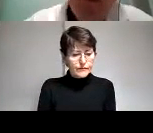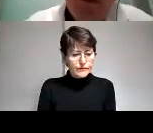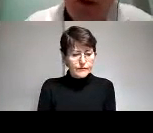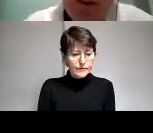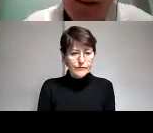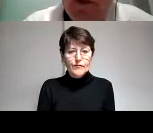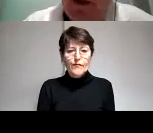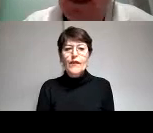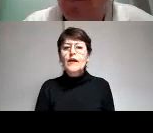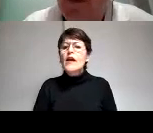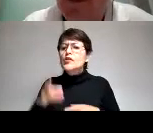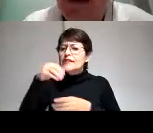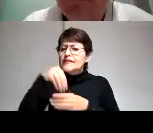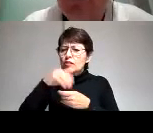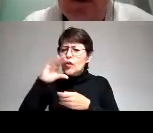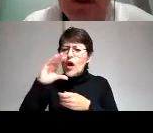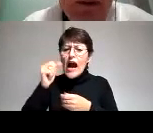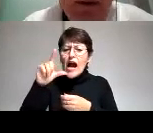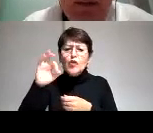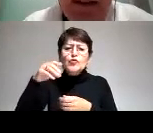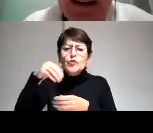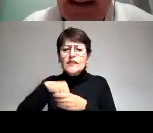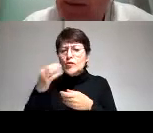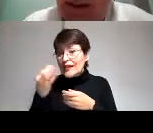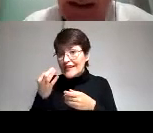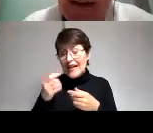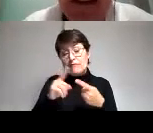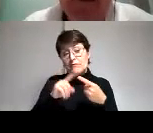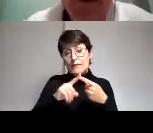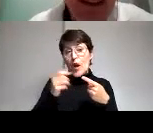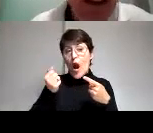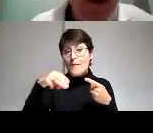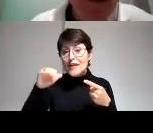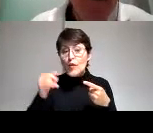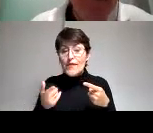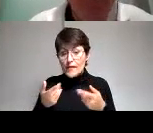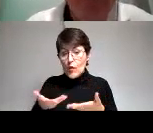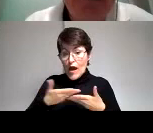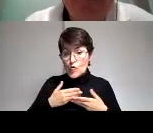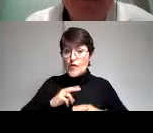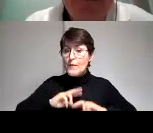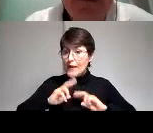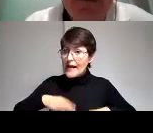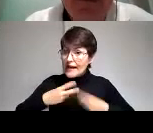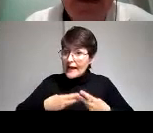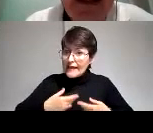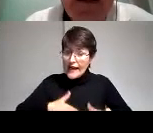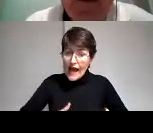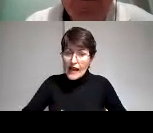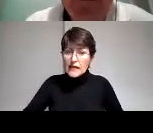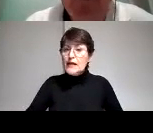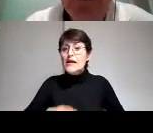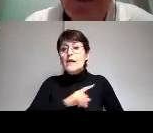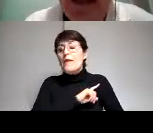En la composición, como decíamos, encontrábamos aminoácidos, por lo tanto vamos a poder regenerar perfectamente las proteínas que hayan quedado dañadas en el